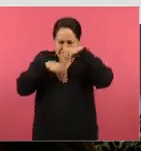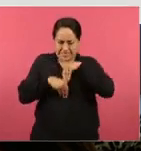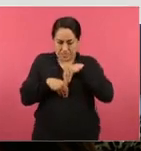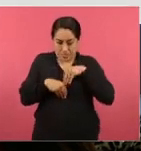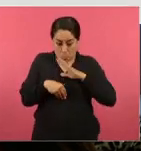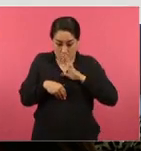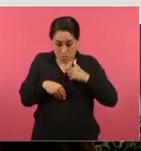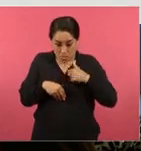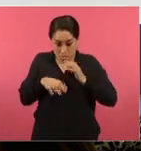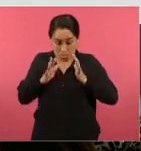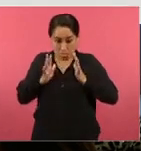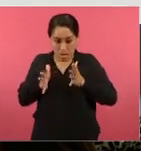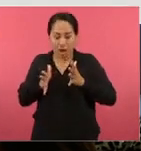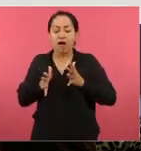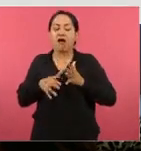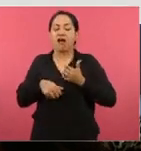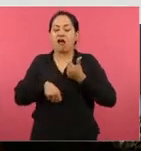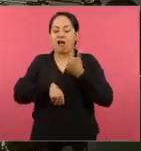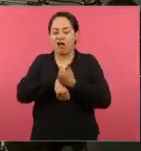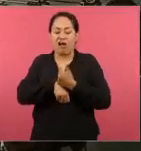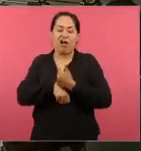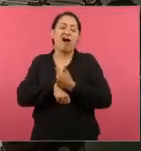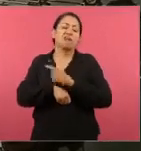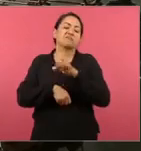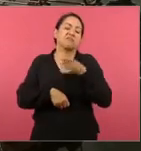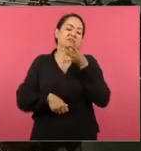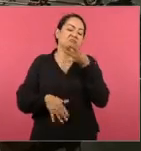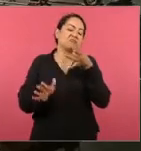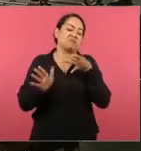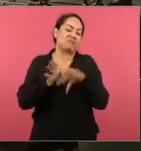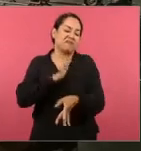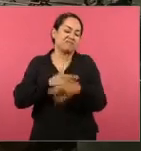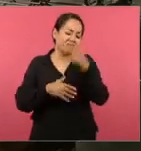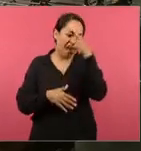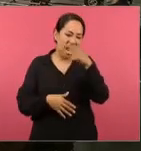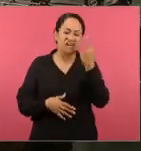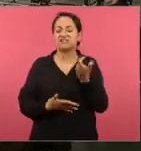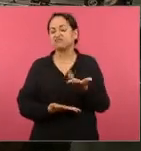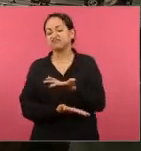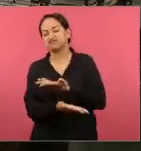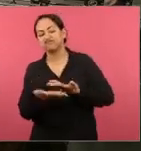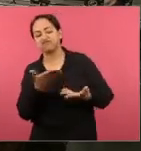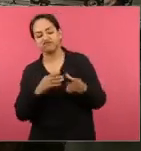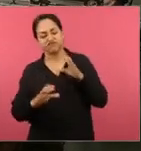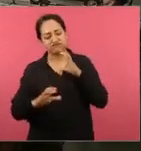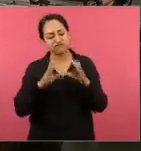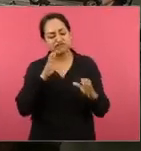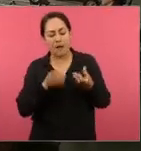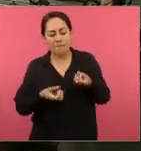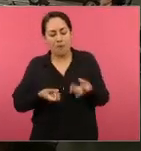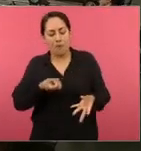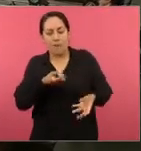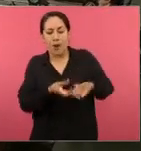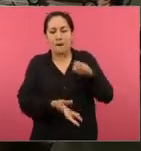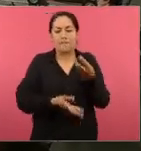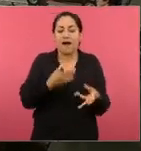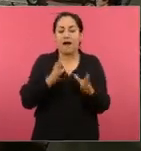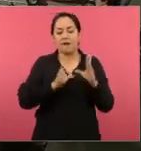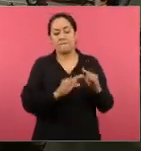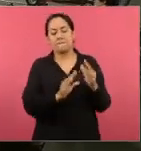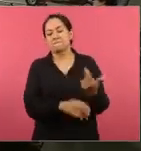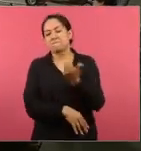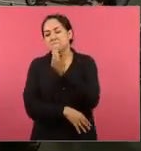cuenta que tienen la posibilidad de enriquecer su propia formación